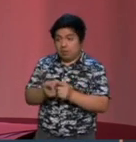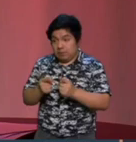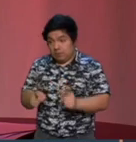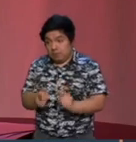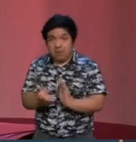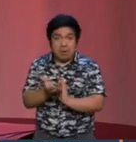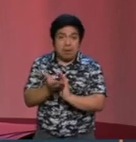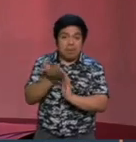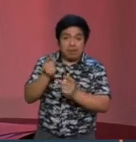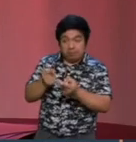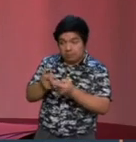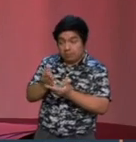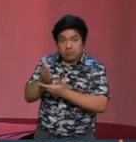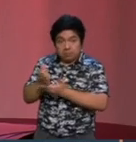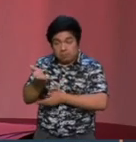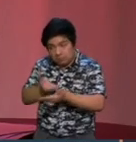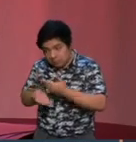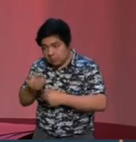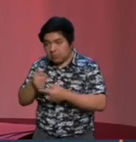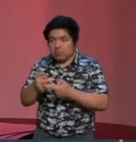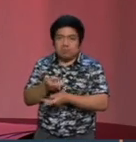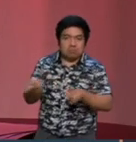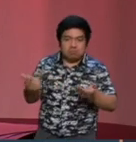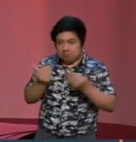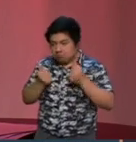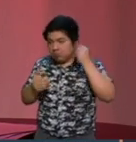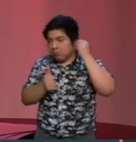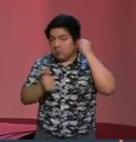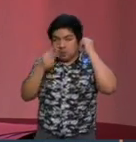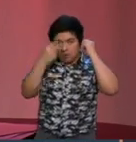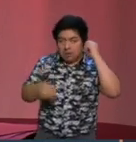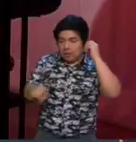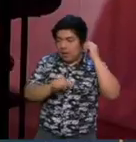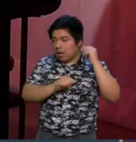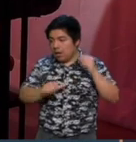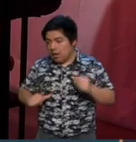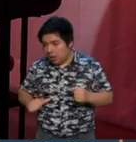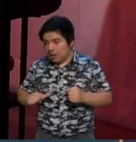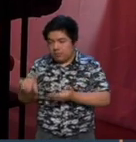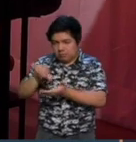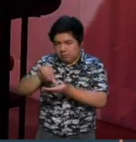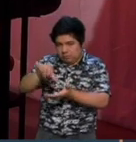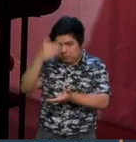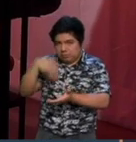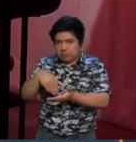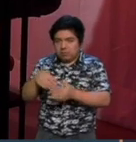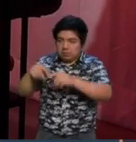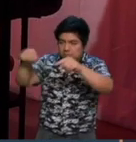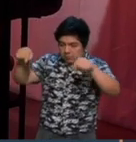mismo acceso a servicios públicos en Ciudad Central, en las alcaldías centrales, que en